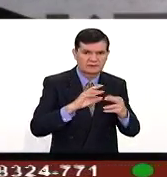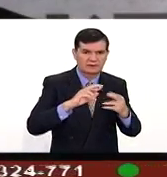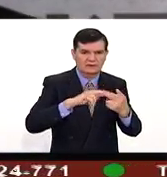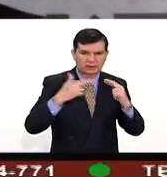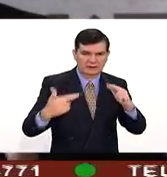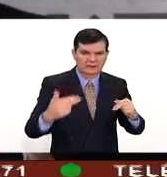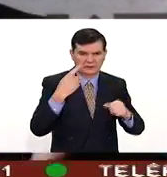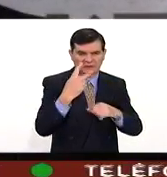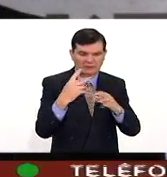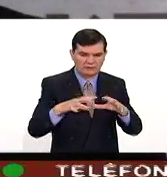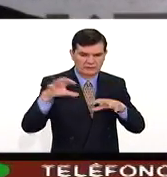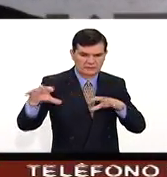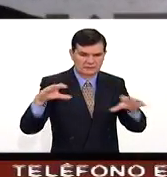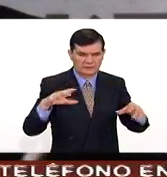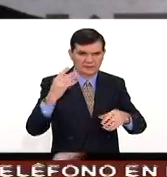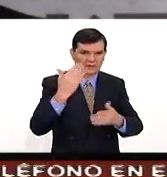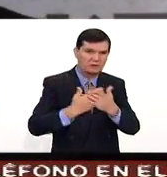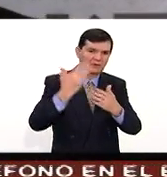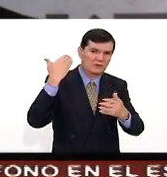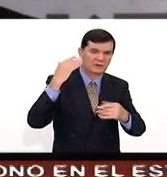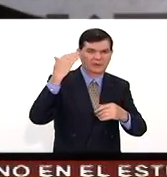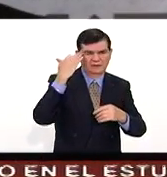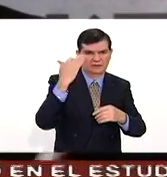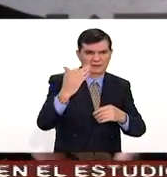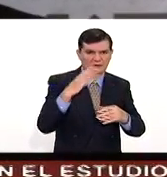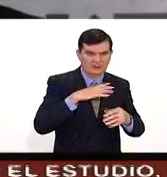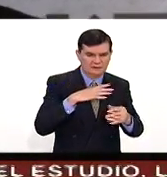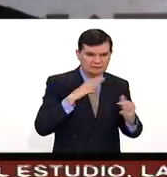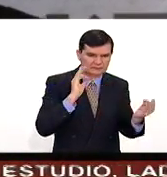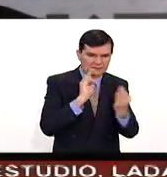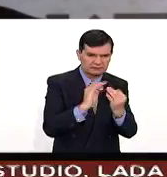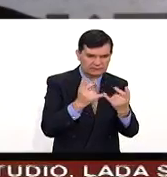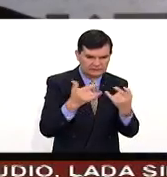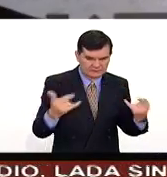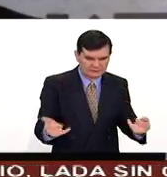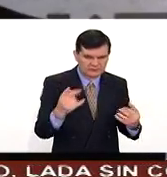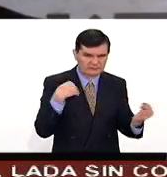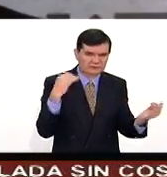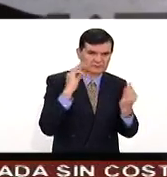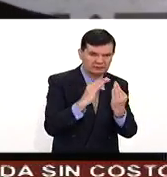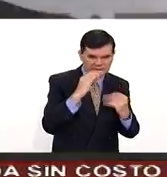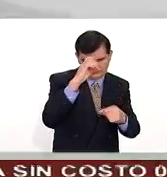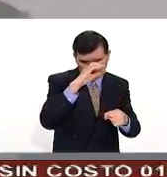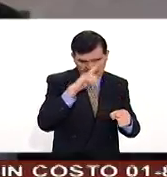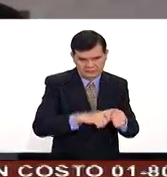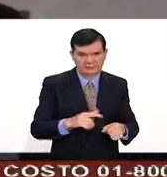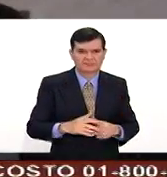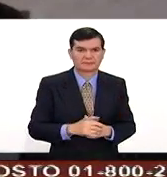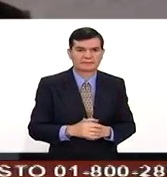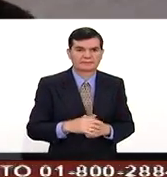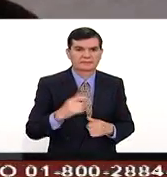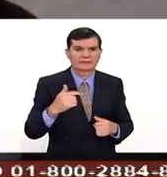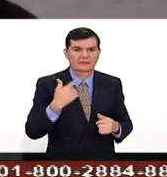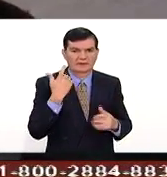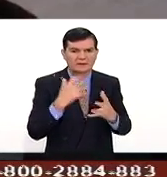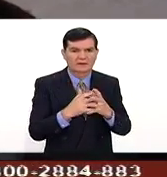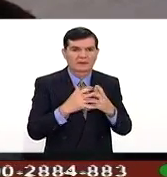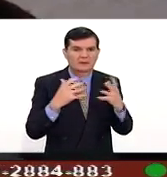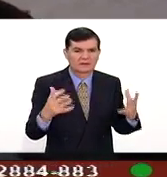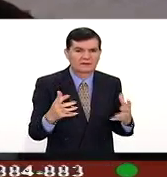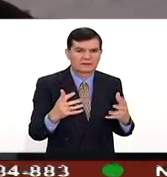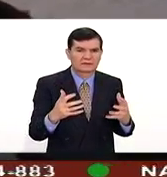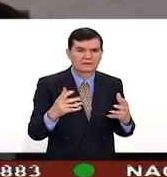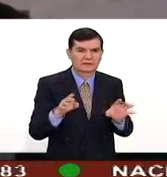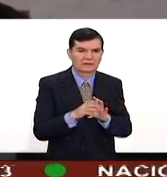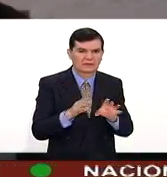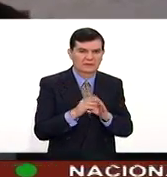dos naciones que desde hace mucho tiempo están muy cerca en historia, muy cerca en cultura. Quiere ser, será